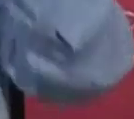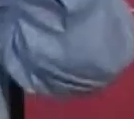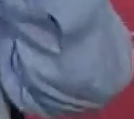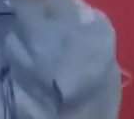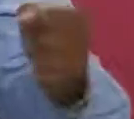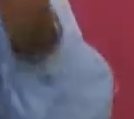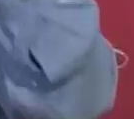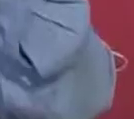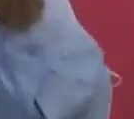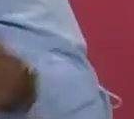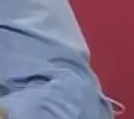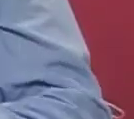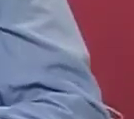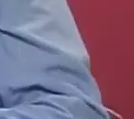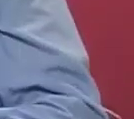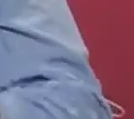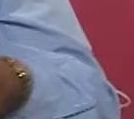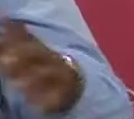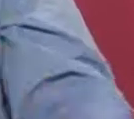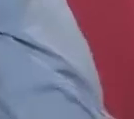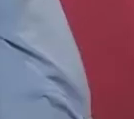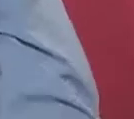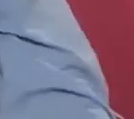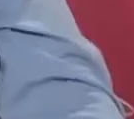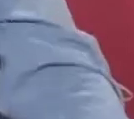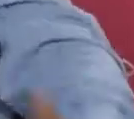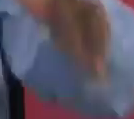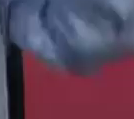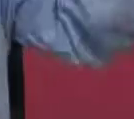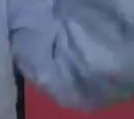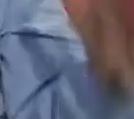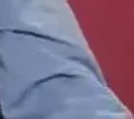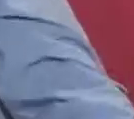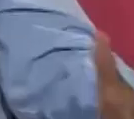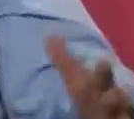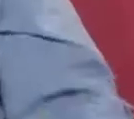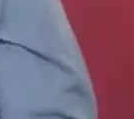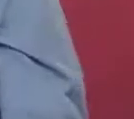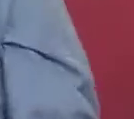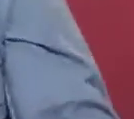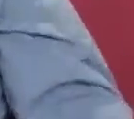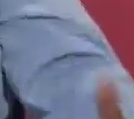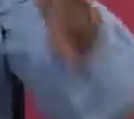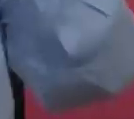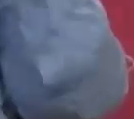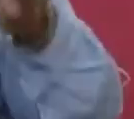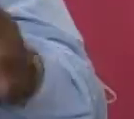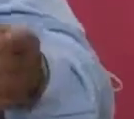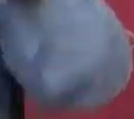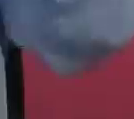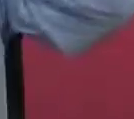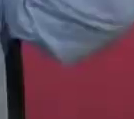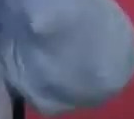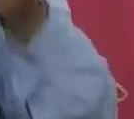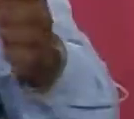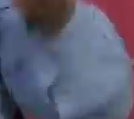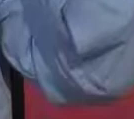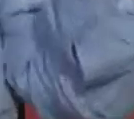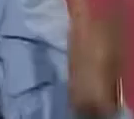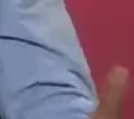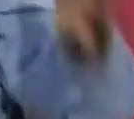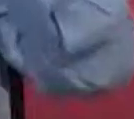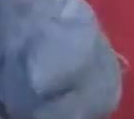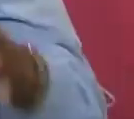sino que tiemble bajo poder del Espíritu Santo, para que esta palabra llegue a las naciones. Desde Guanare para toda la tierra se anuncia